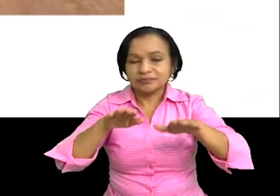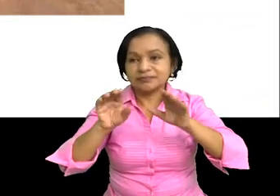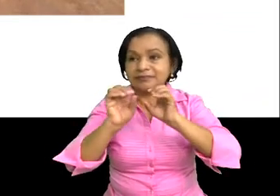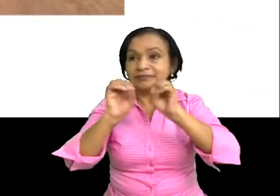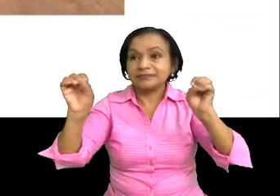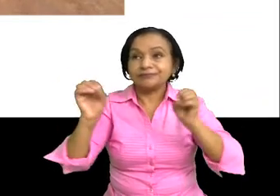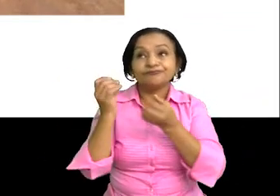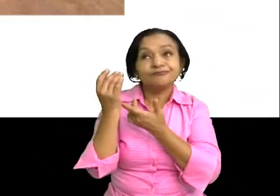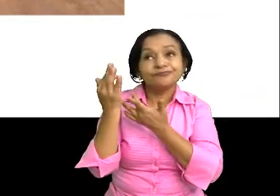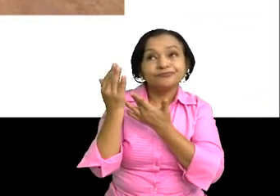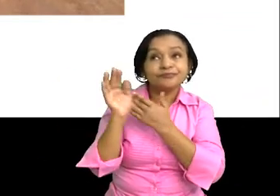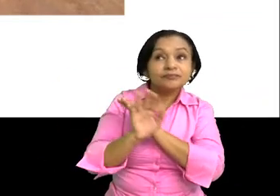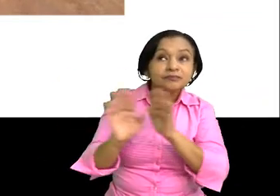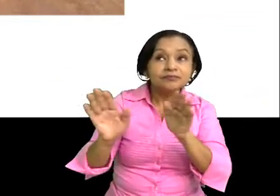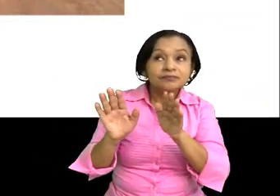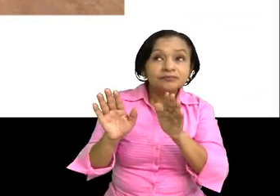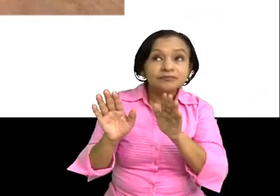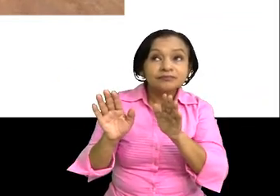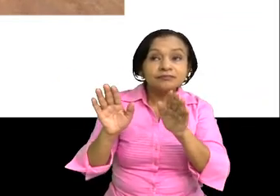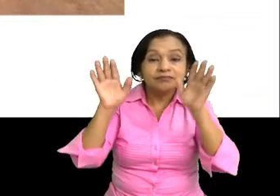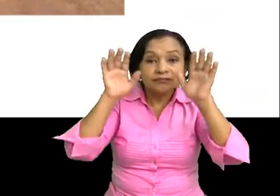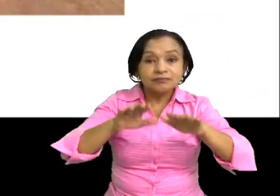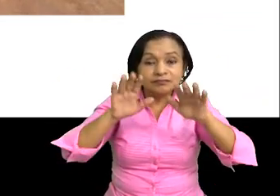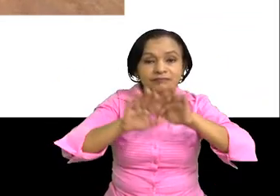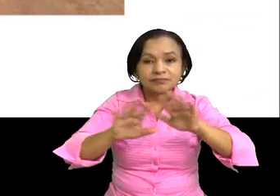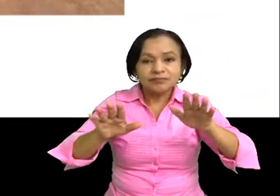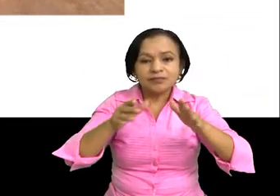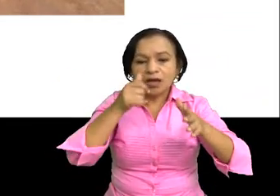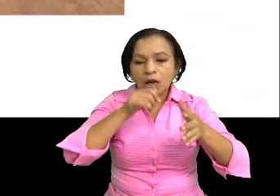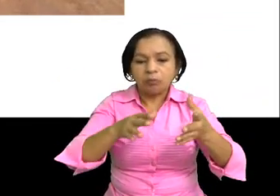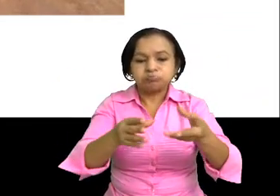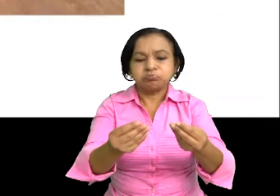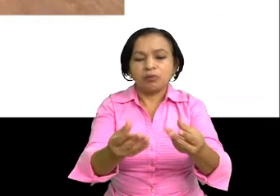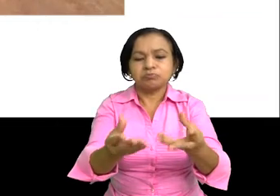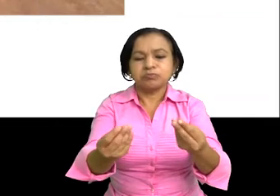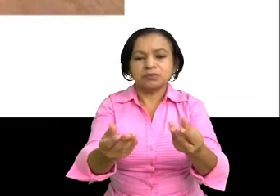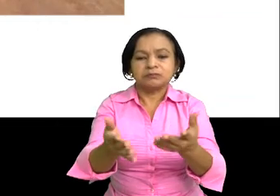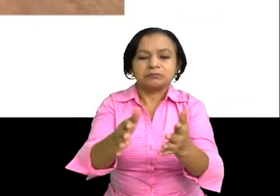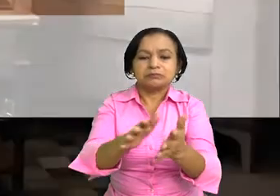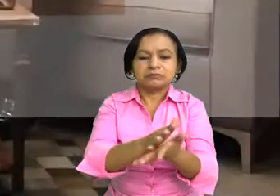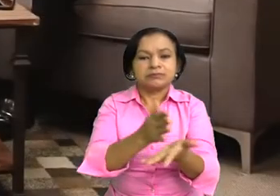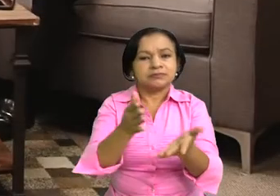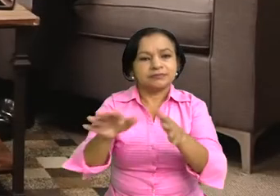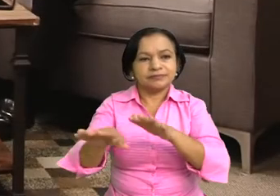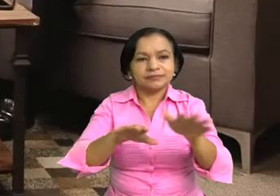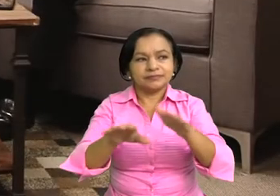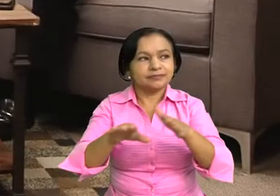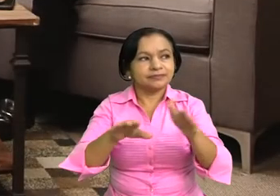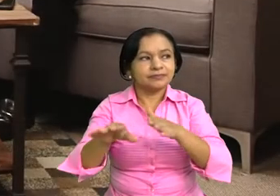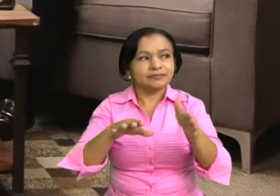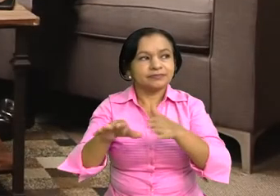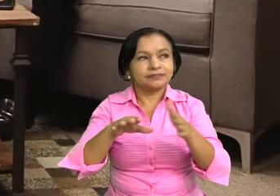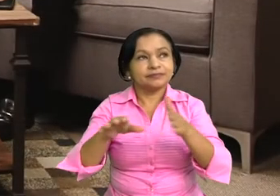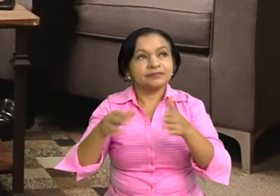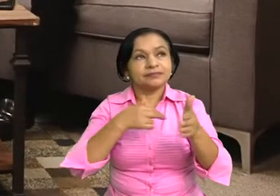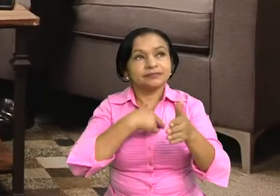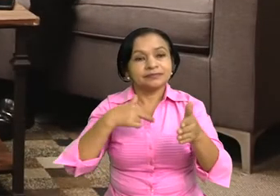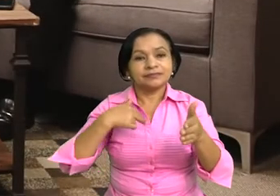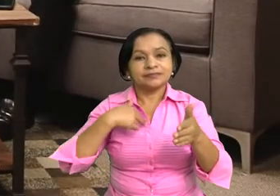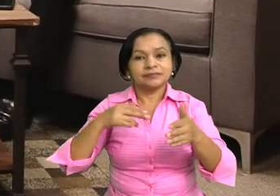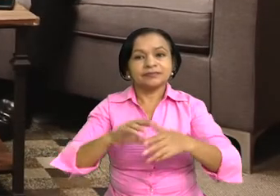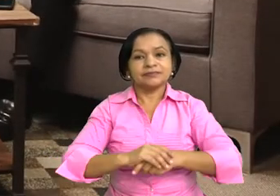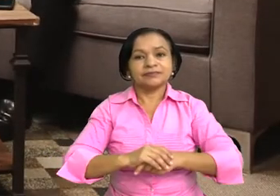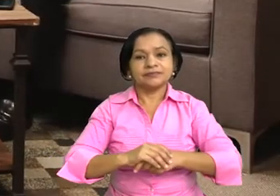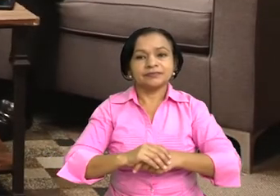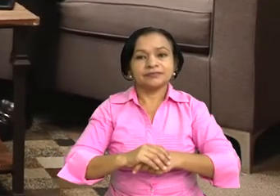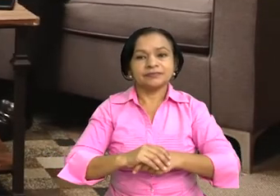nada, ¿verdad? Para que no se nos haga un atol, pues. Y salga más complicada, sí, la cura que la.